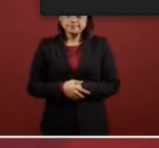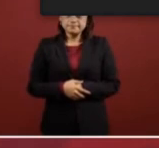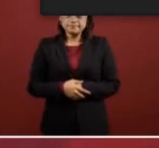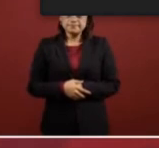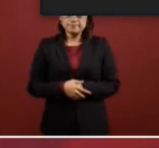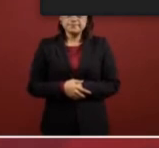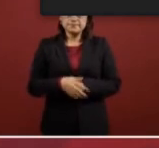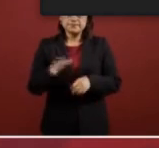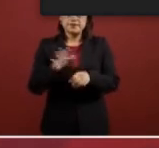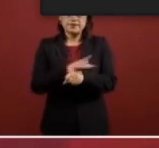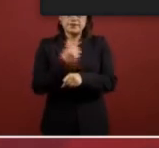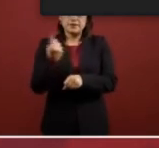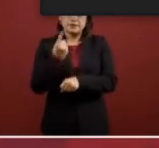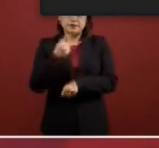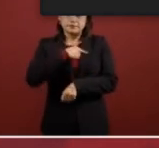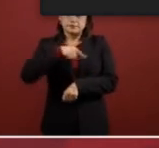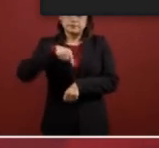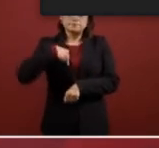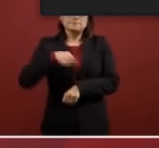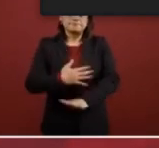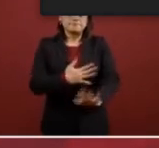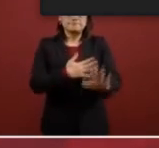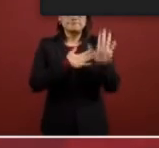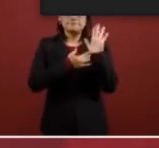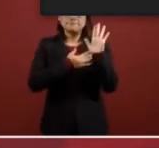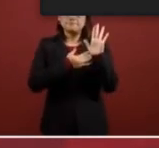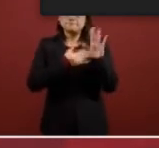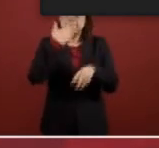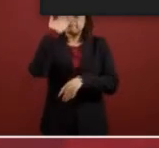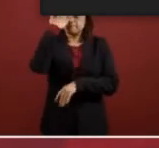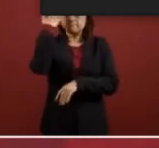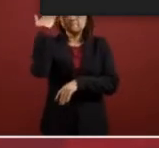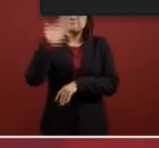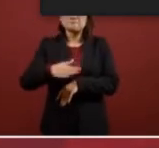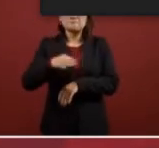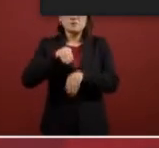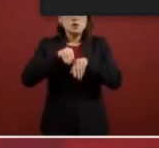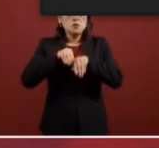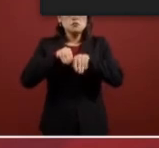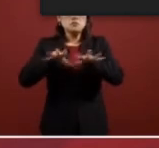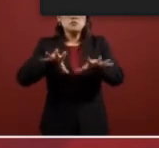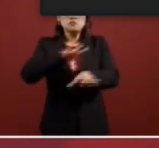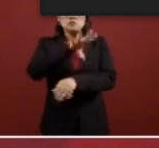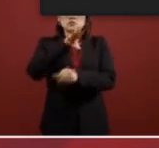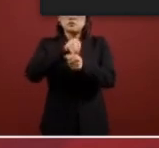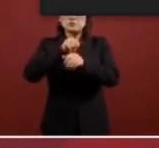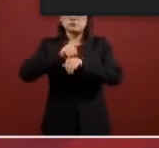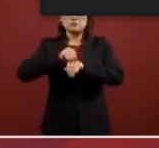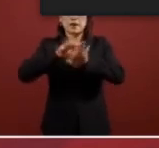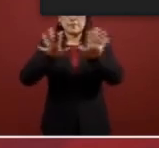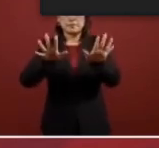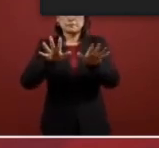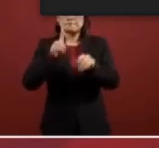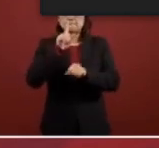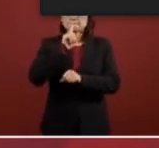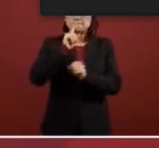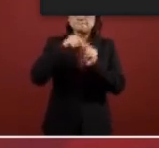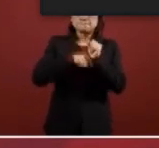Porque es nuestro compromiso, es una convicción, no ocultar absolutamente nada. Y